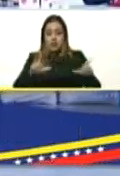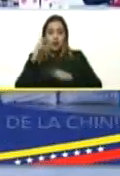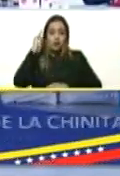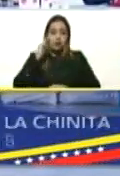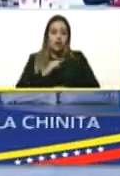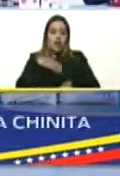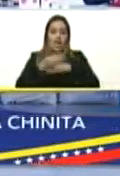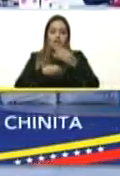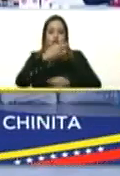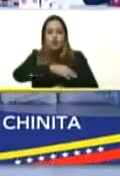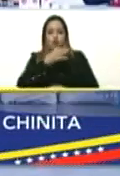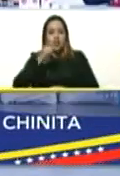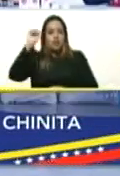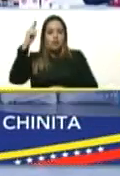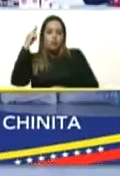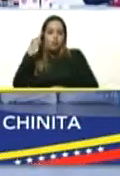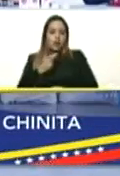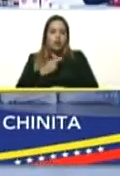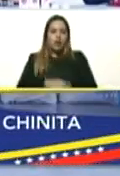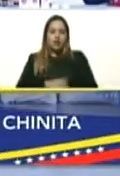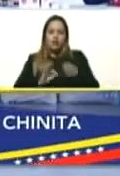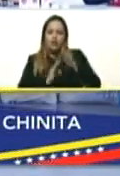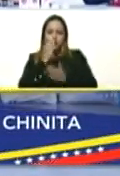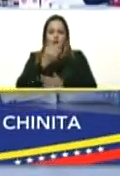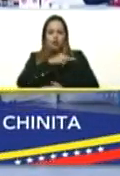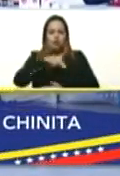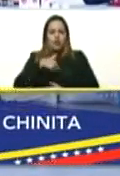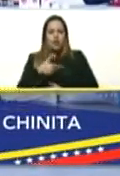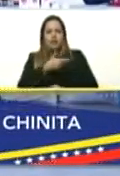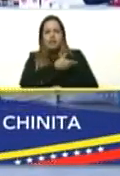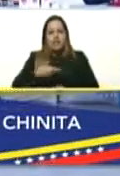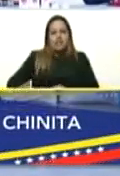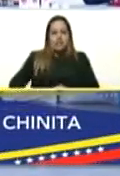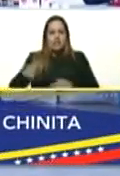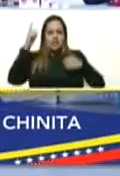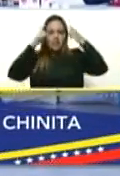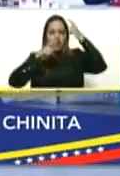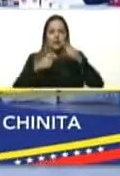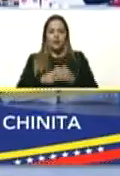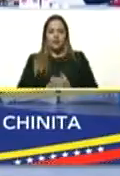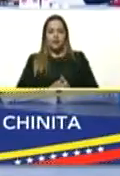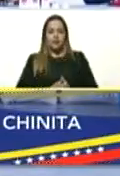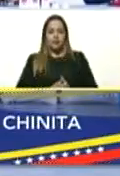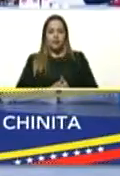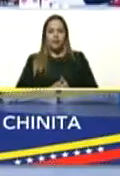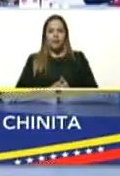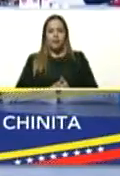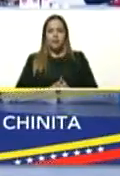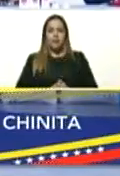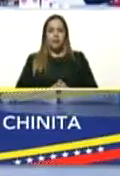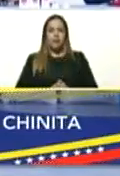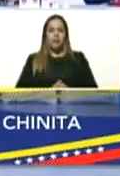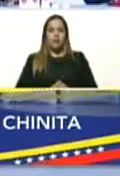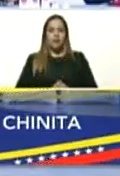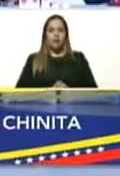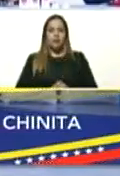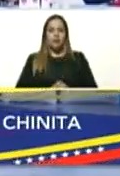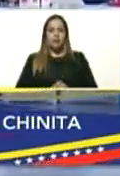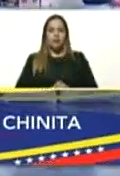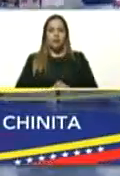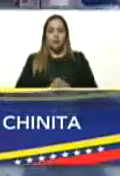socialismo bolivariano que fundara nuestro amado comandante Hugo Rafael Chávez Frías para